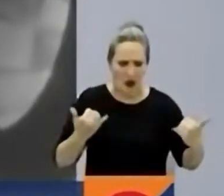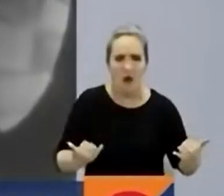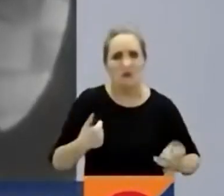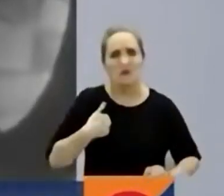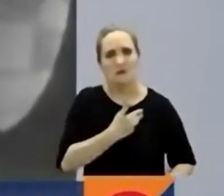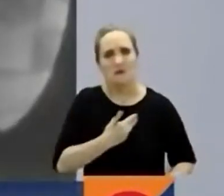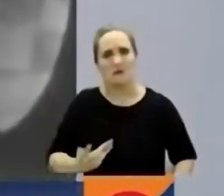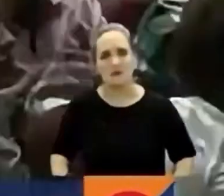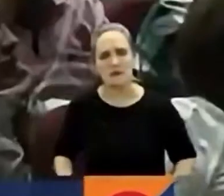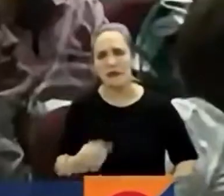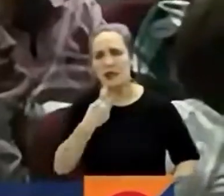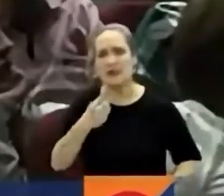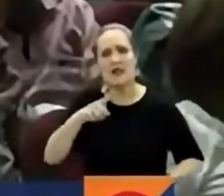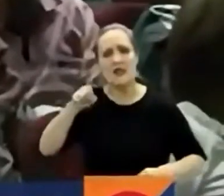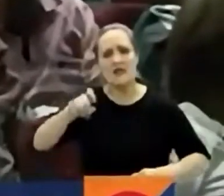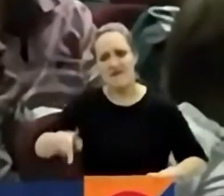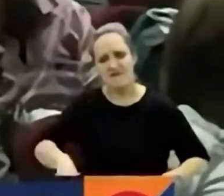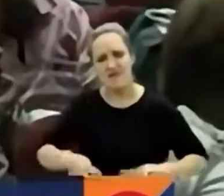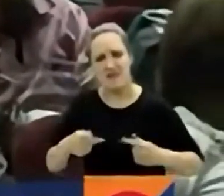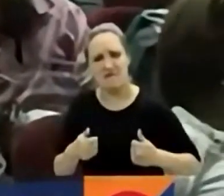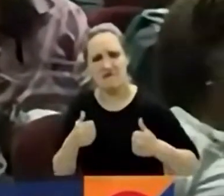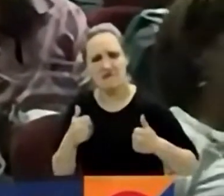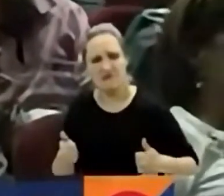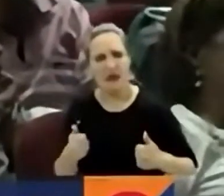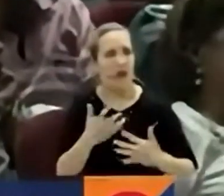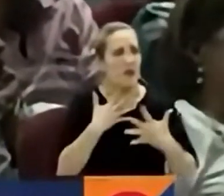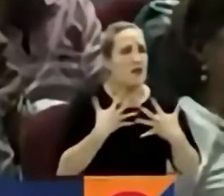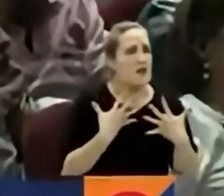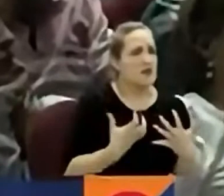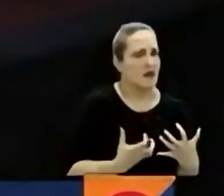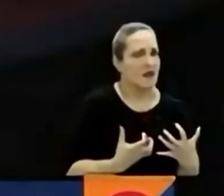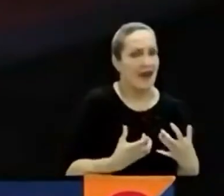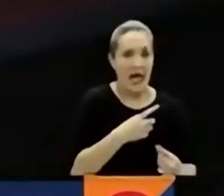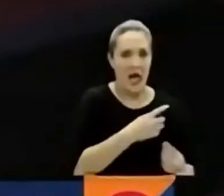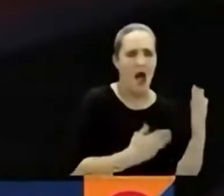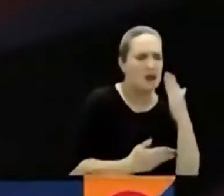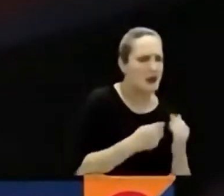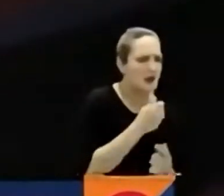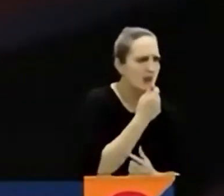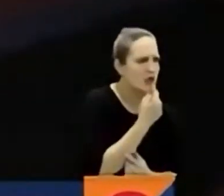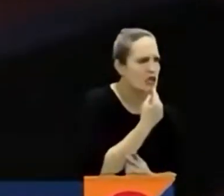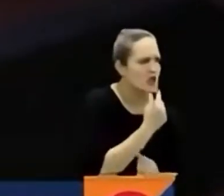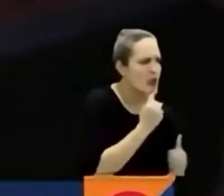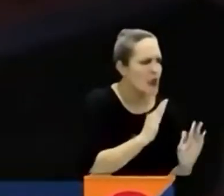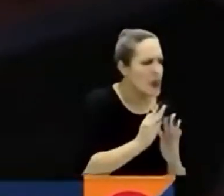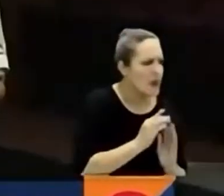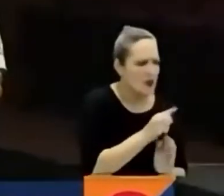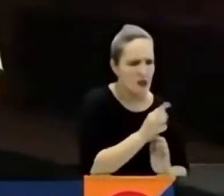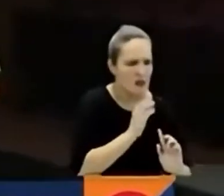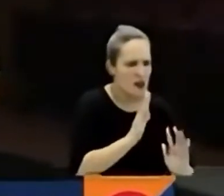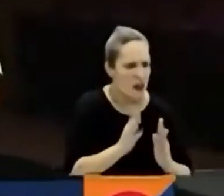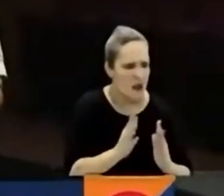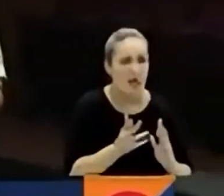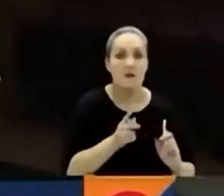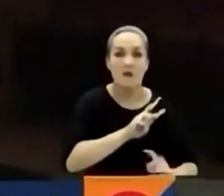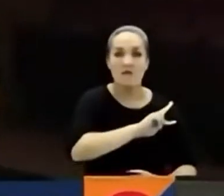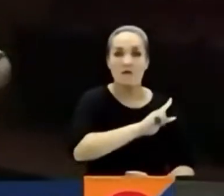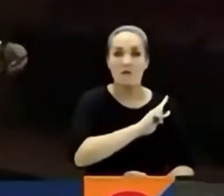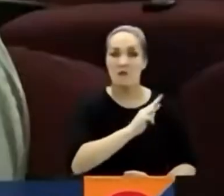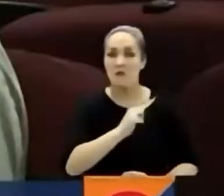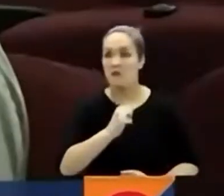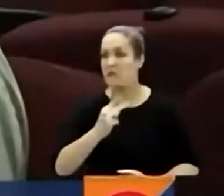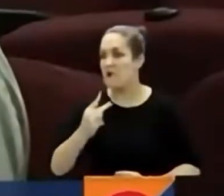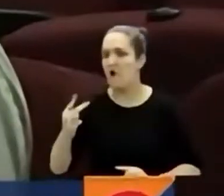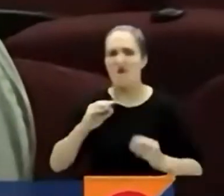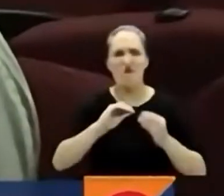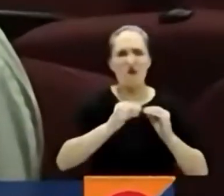muy alto el deseo. No solo se analiza lo que dicen los mandatarios, también se interpreta cómo ha evolucionado la forma de aproximarse al